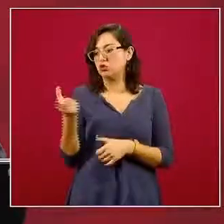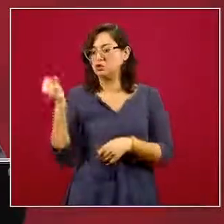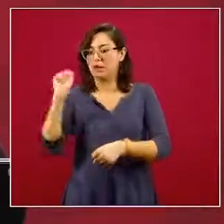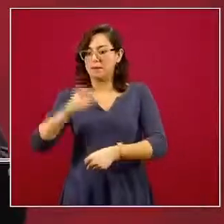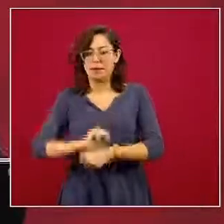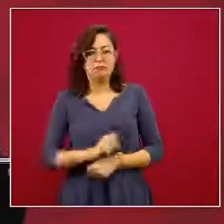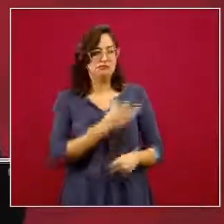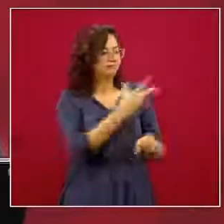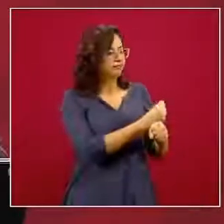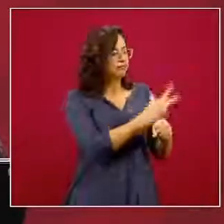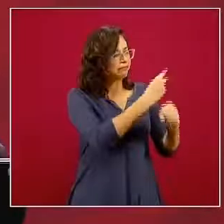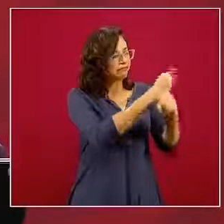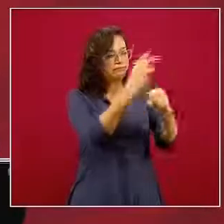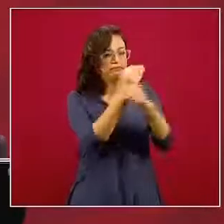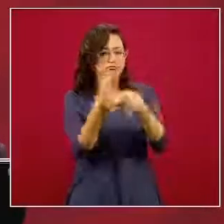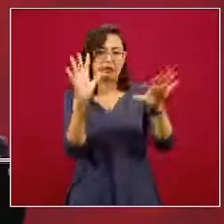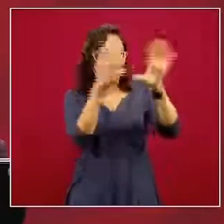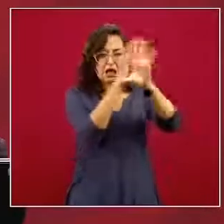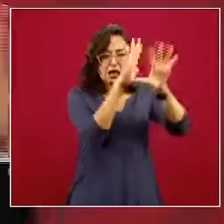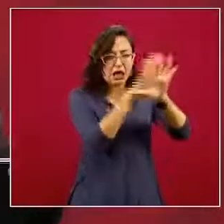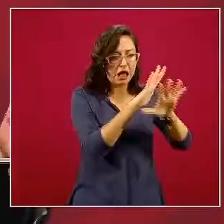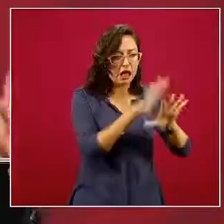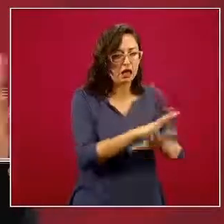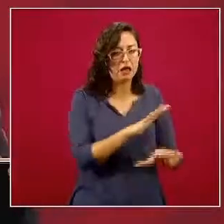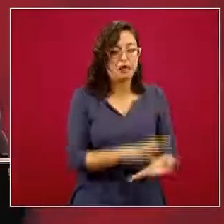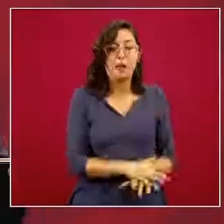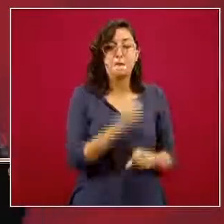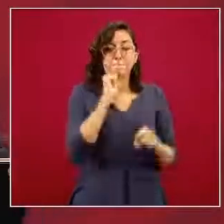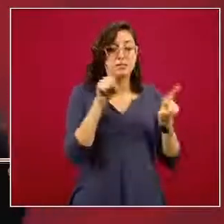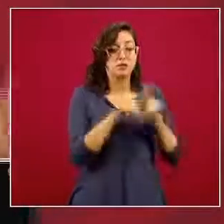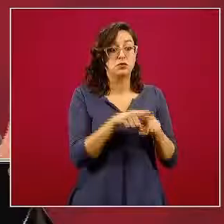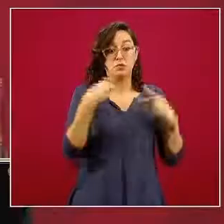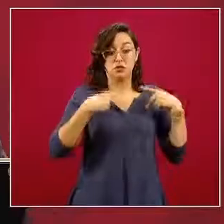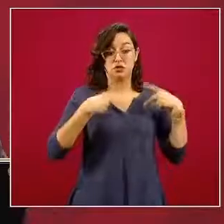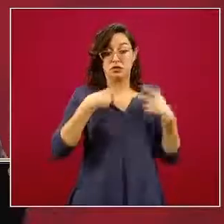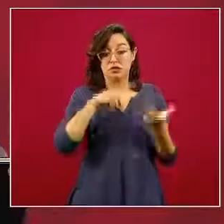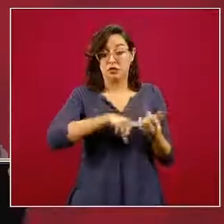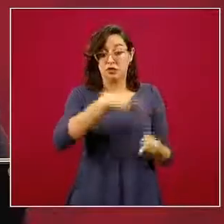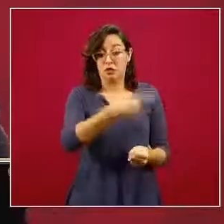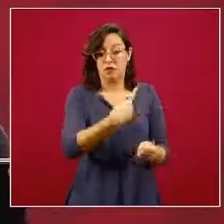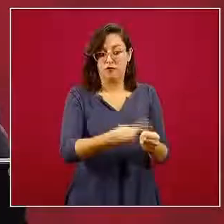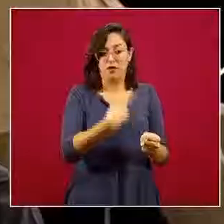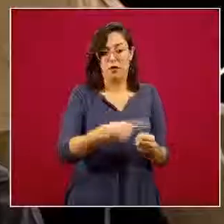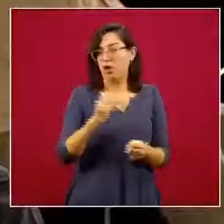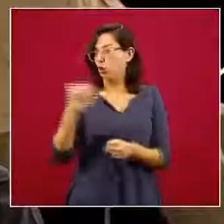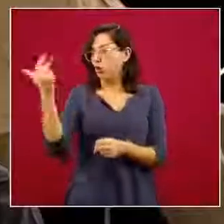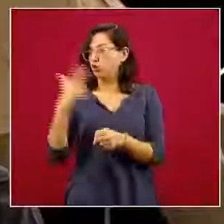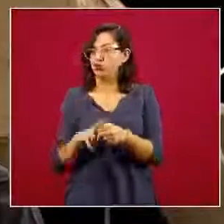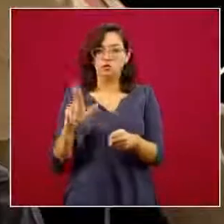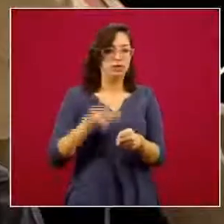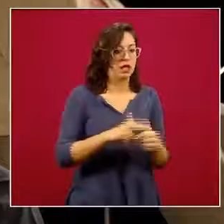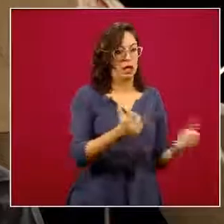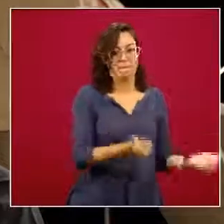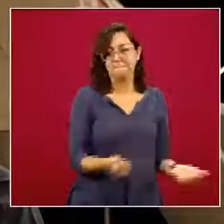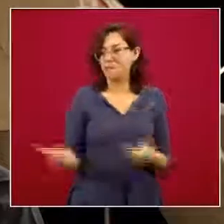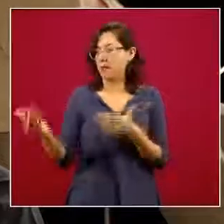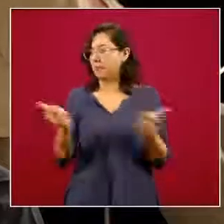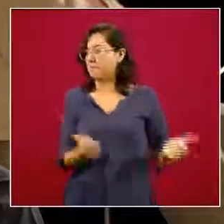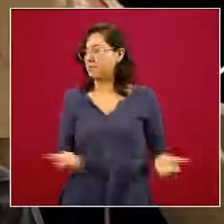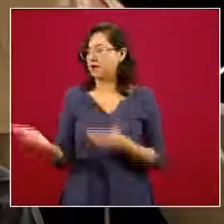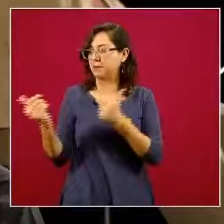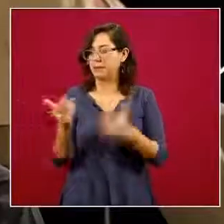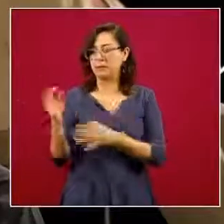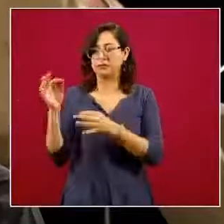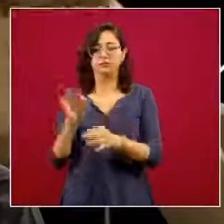semanas. Y todo el operativo, que se lograra evacuar el hospital, que se completara la atención de quienes podían irse de alta y